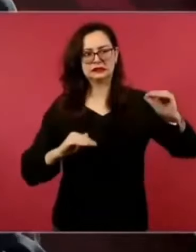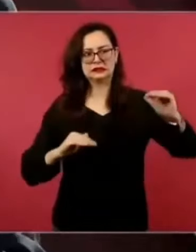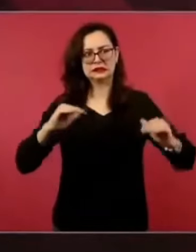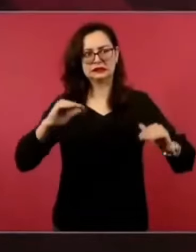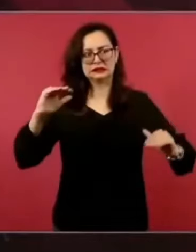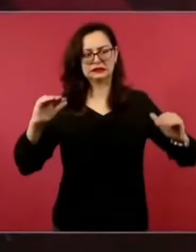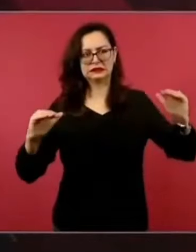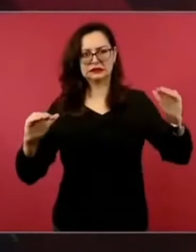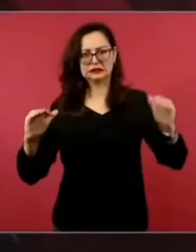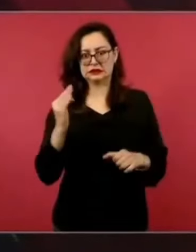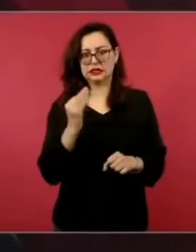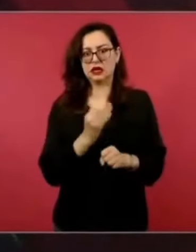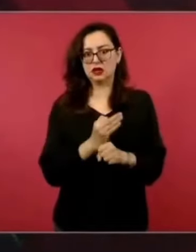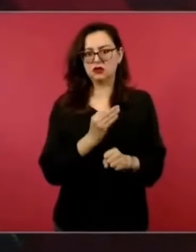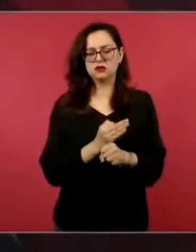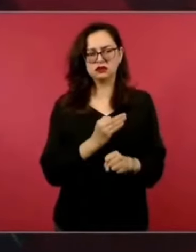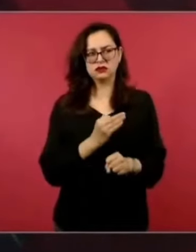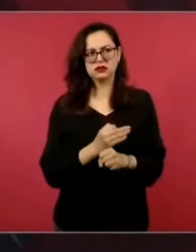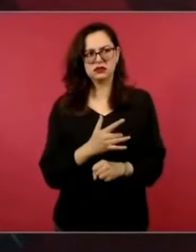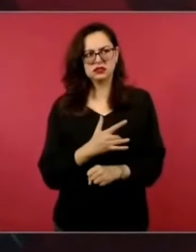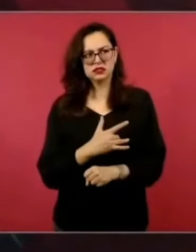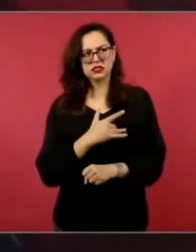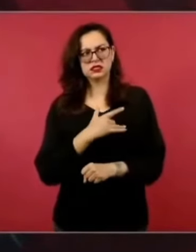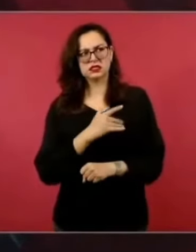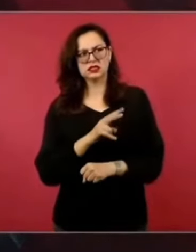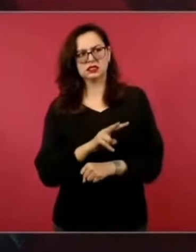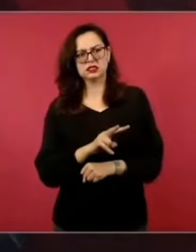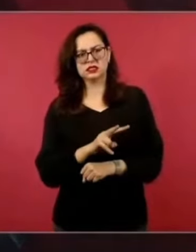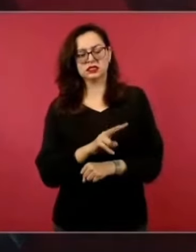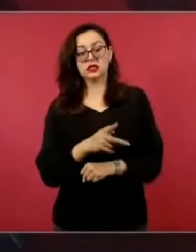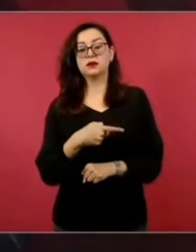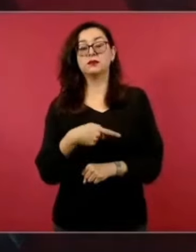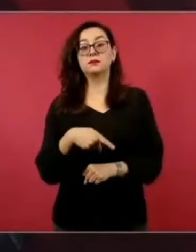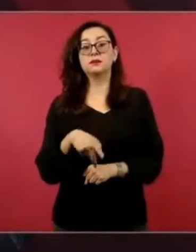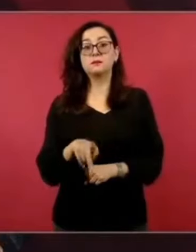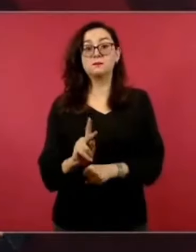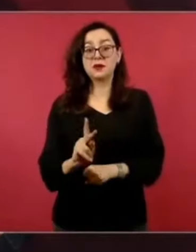en cuenta que desde